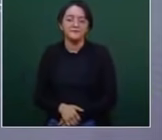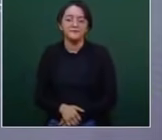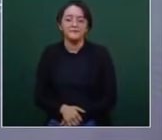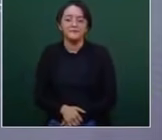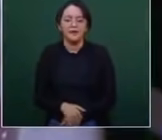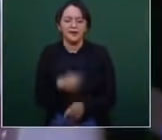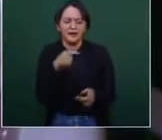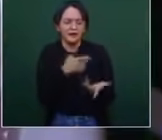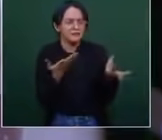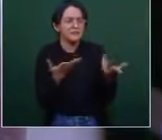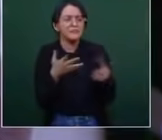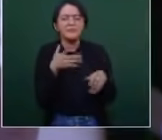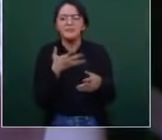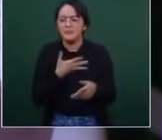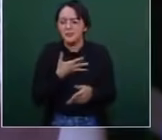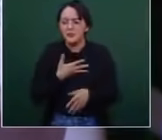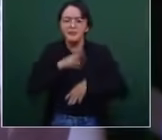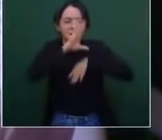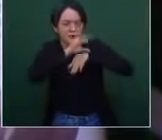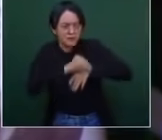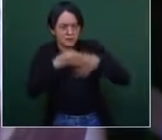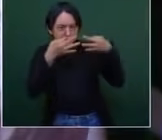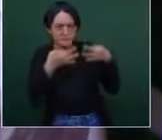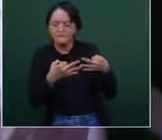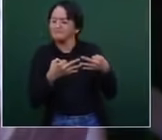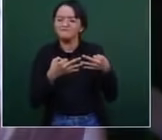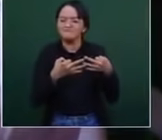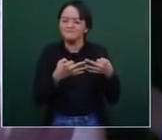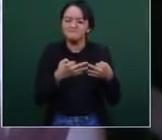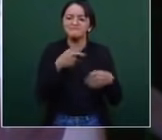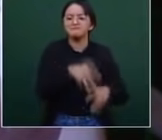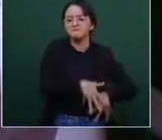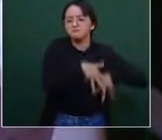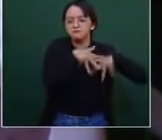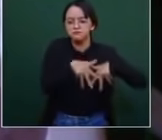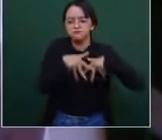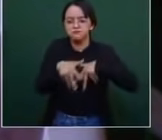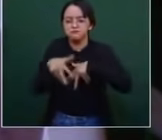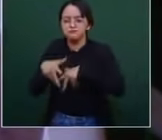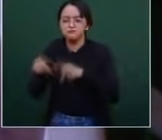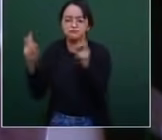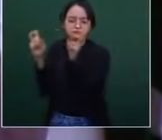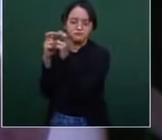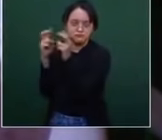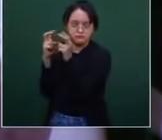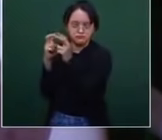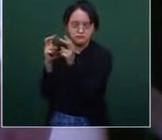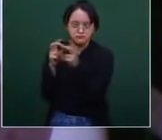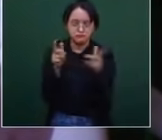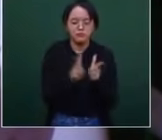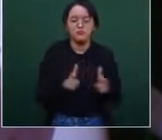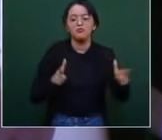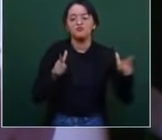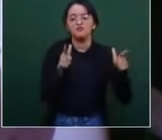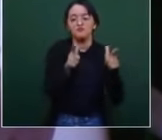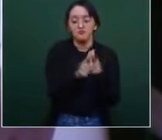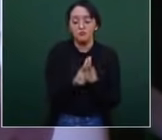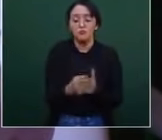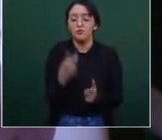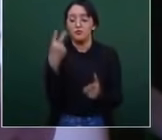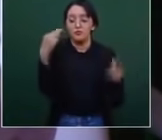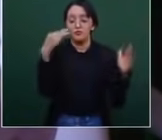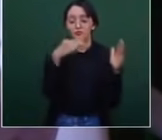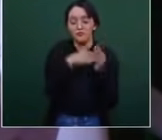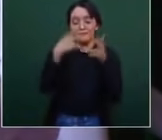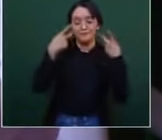autorización oficial, se puso en marcha hacia Tampico con un ejército de 2.000 hombres. Antes de